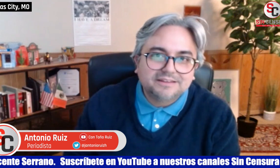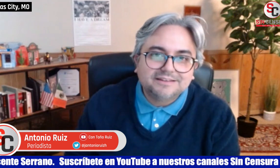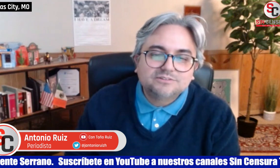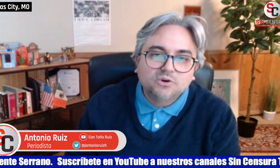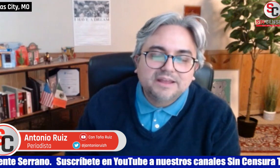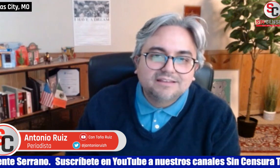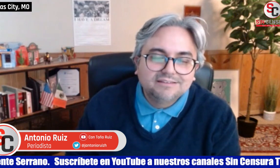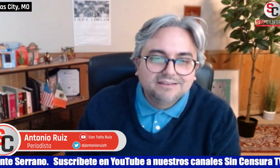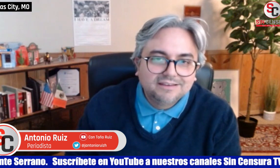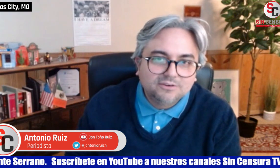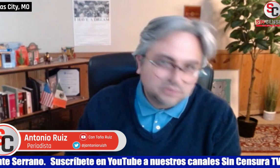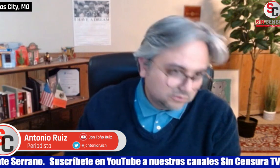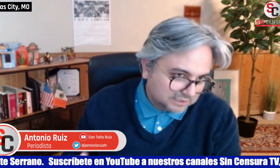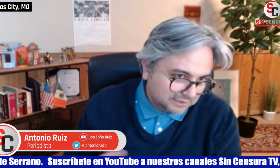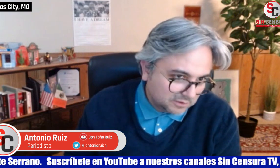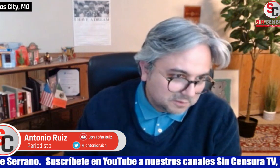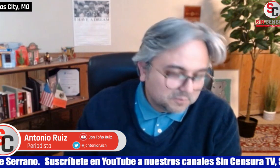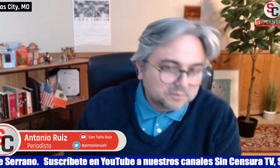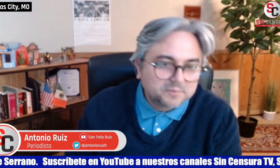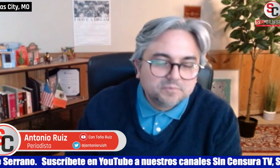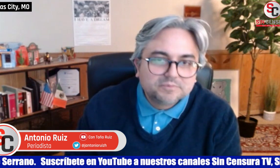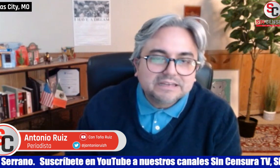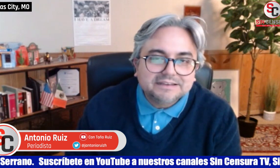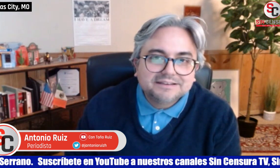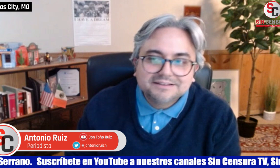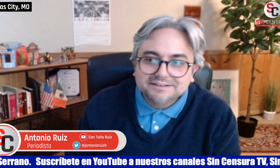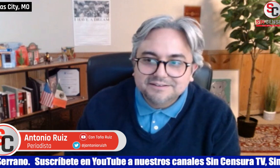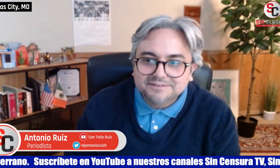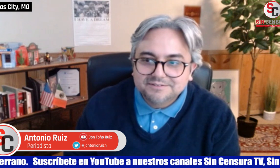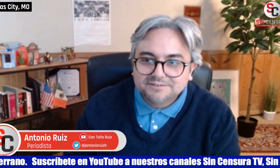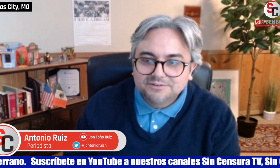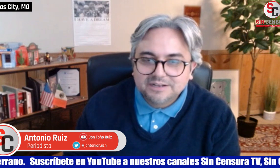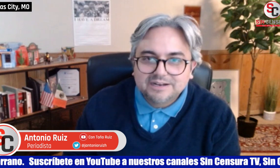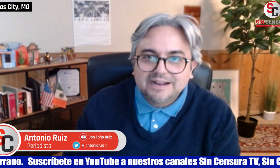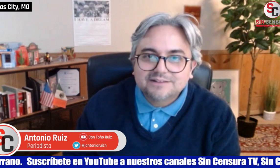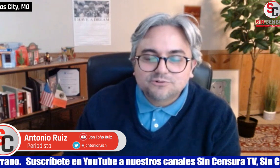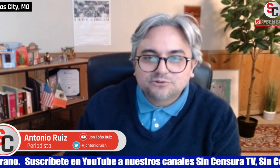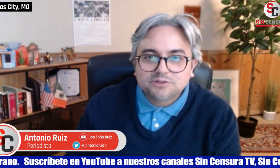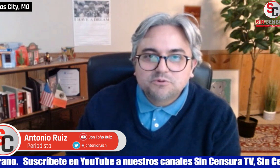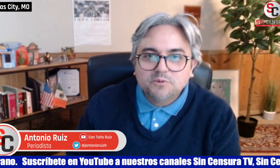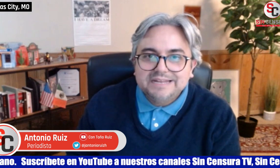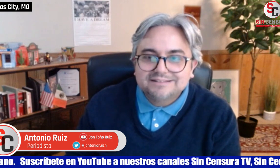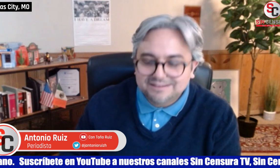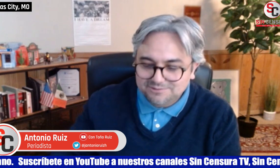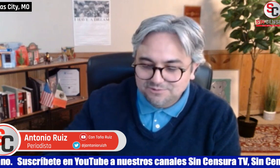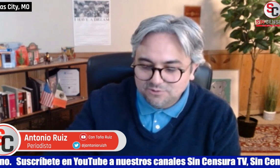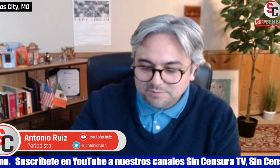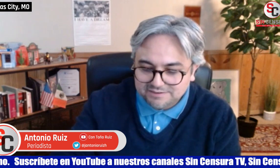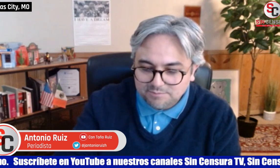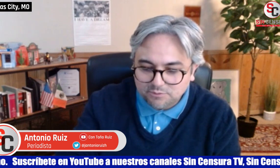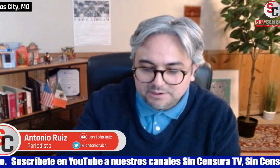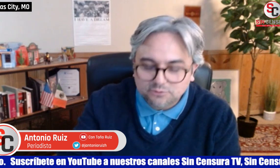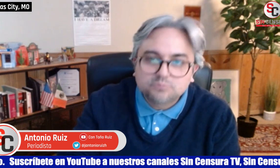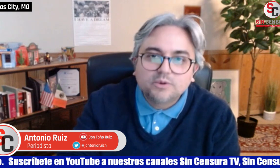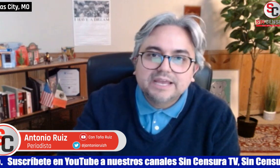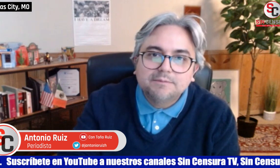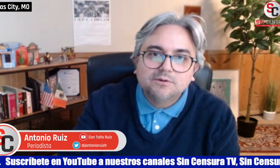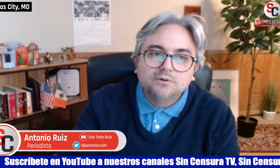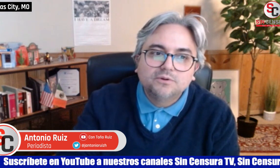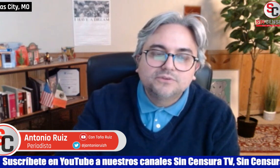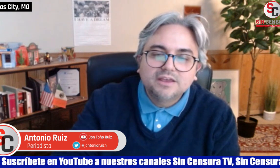tipo de historias. Yo tengo 39, ¿no? Pero eran excursiones muy bonitas, ¿no? Uno pasaba por